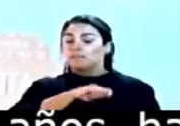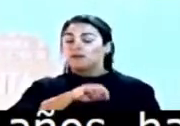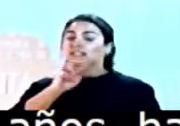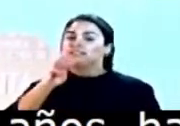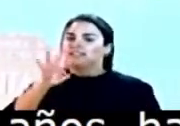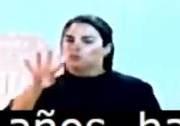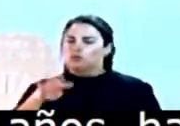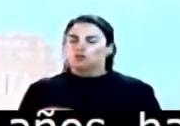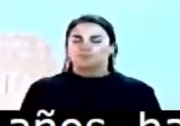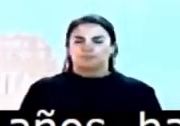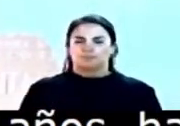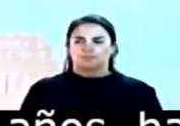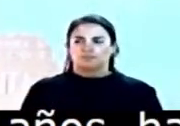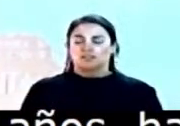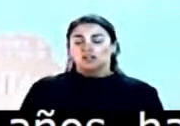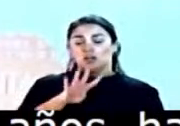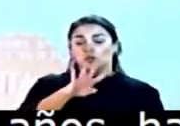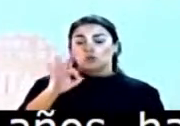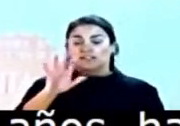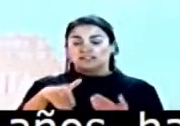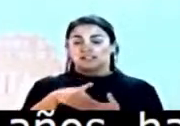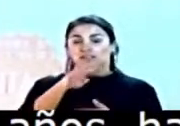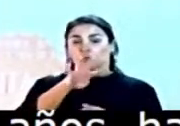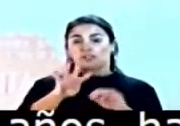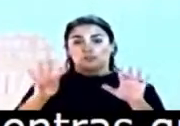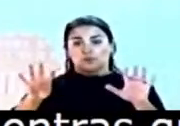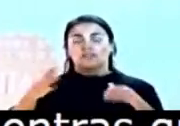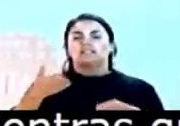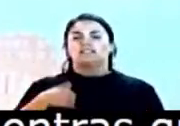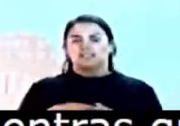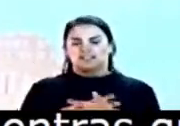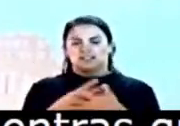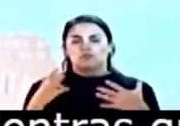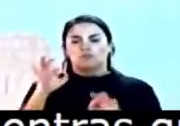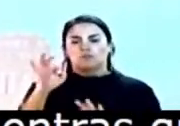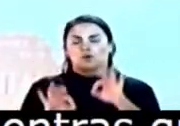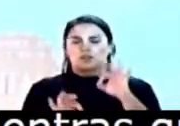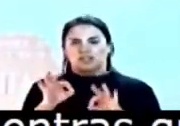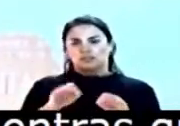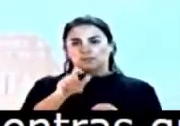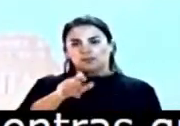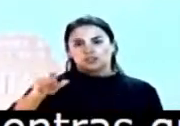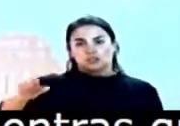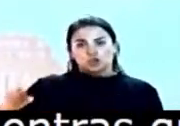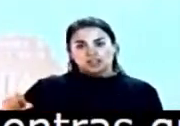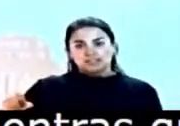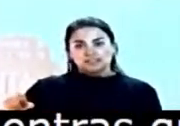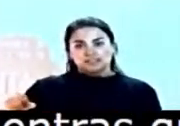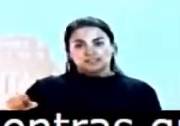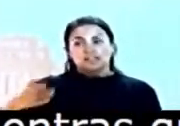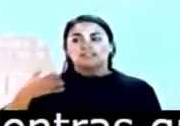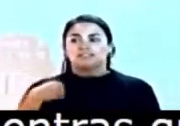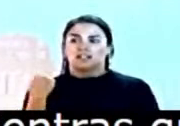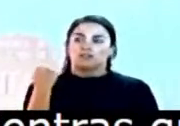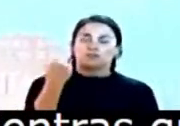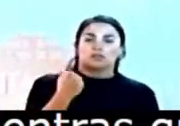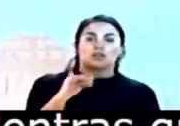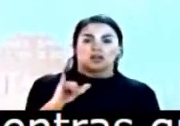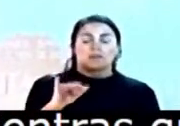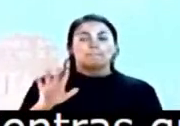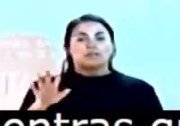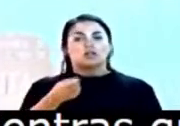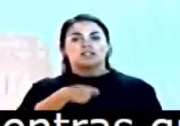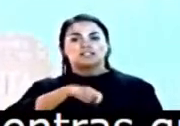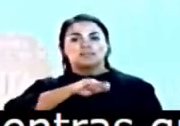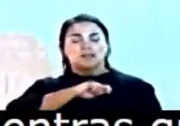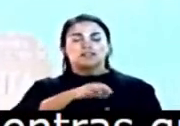34%. Y de 40 a 49 años ya hay un 19% de la población que tiene esa dosis de refuerzo, mientras que en España